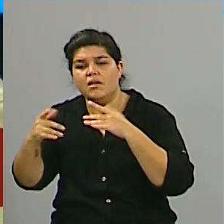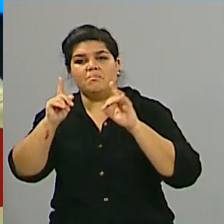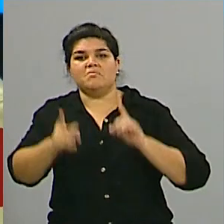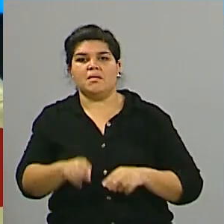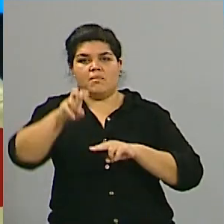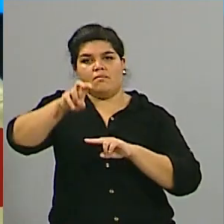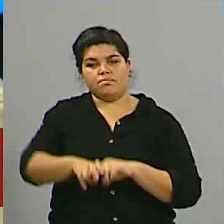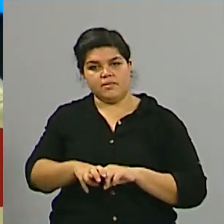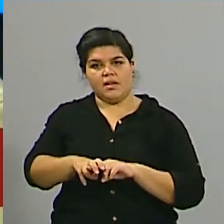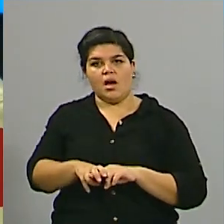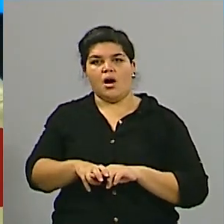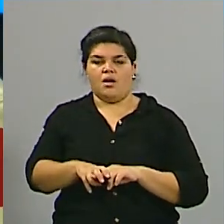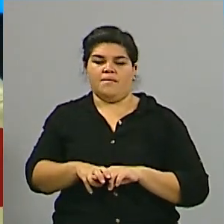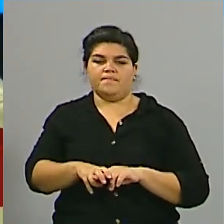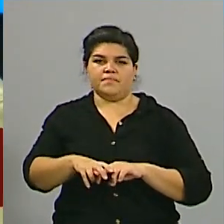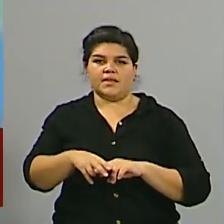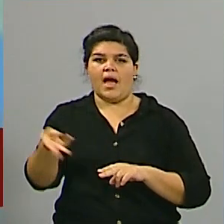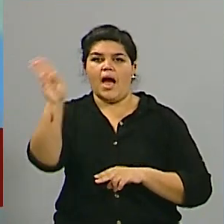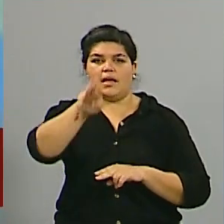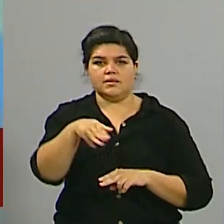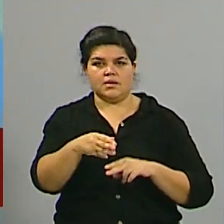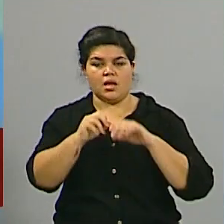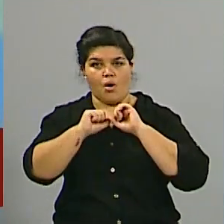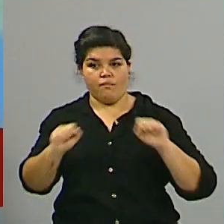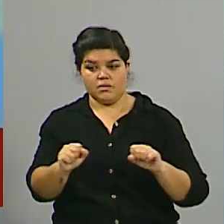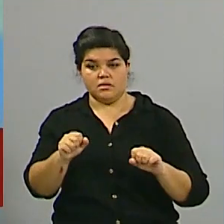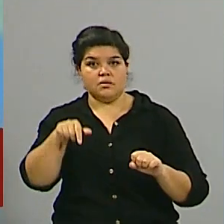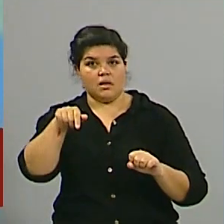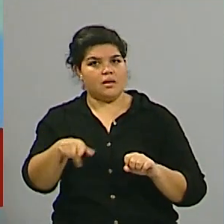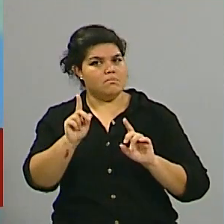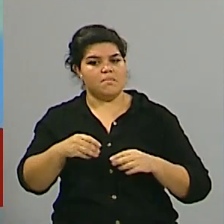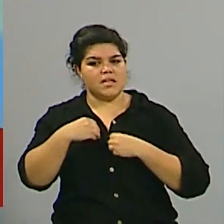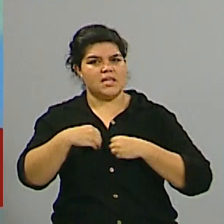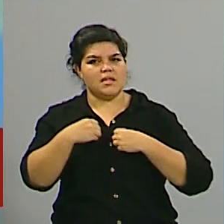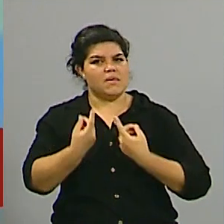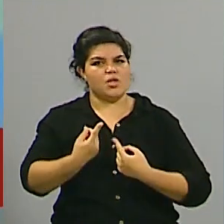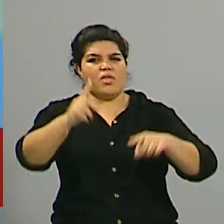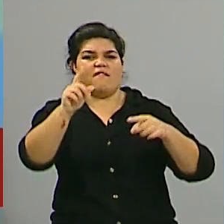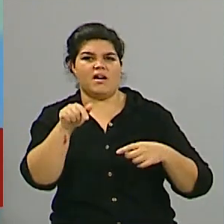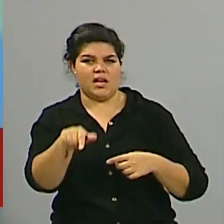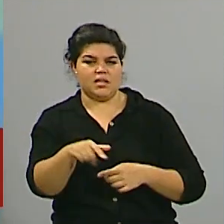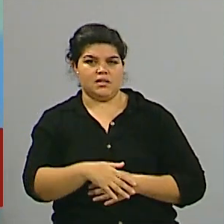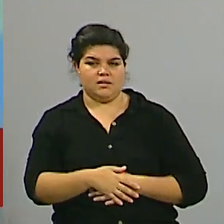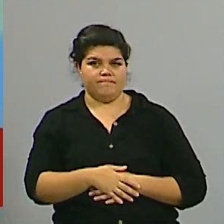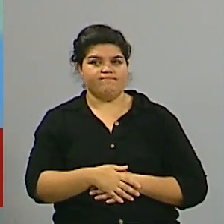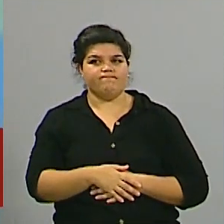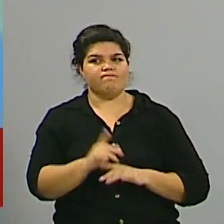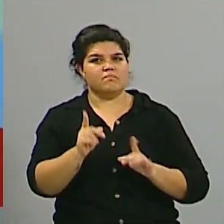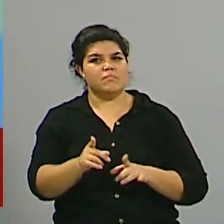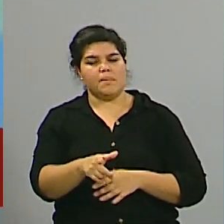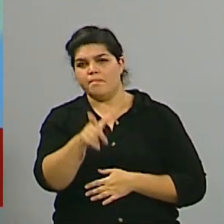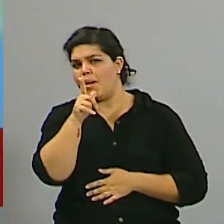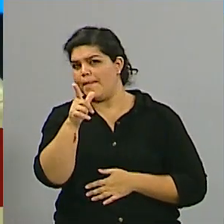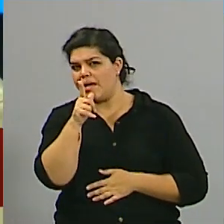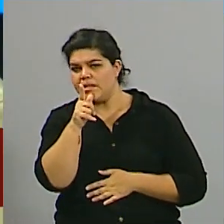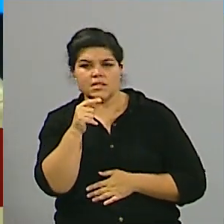público en una oficina del ANSES, la percepción es totalmente distinta. Bueno, me parece que hay una construcción de un relato por parte de la dirigencia